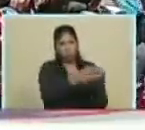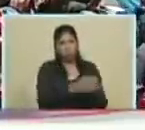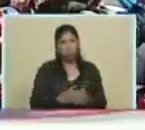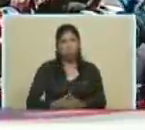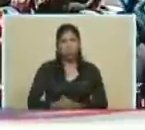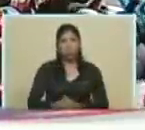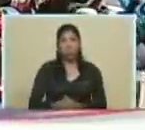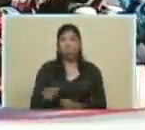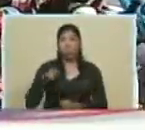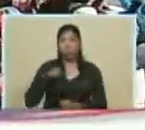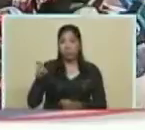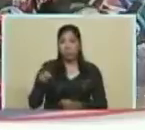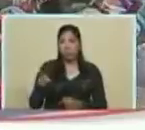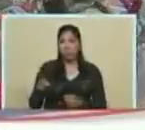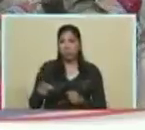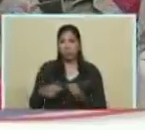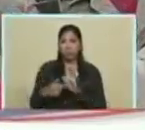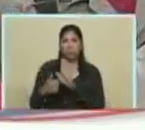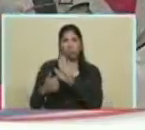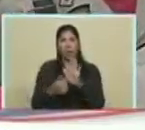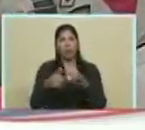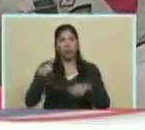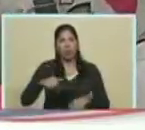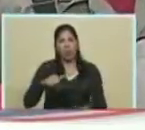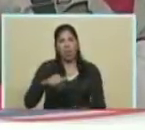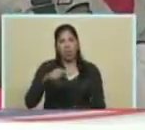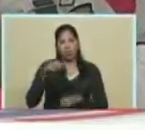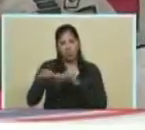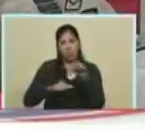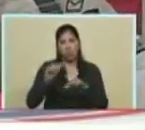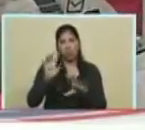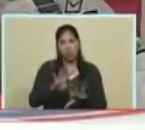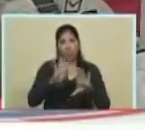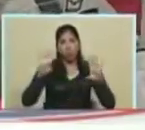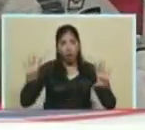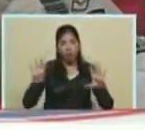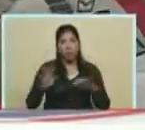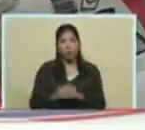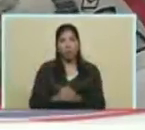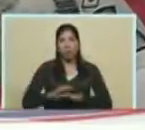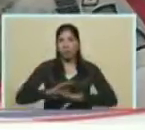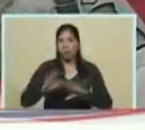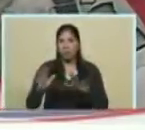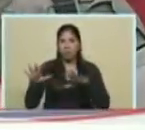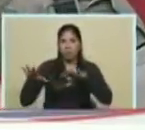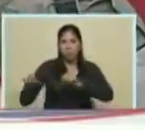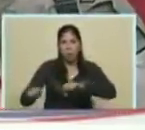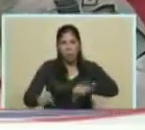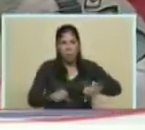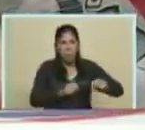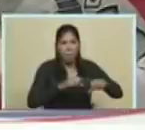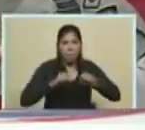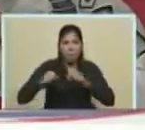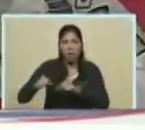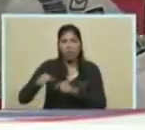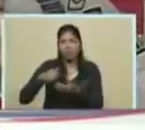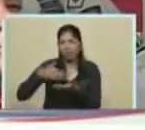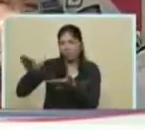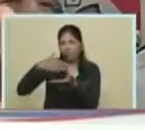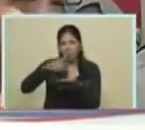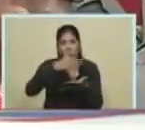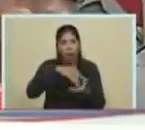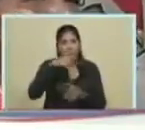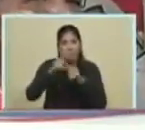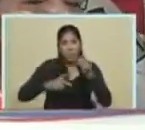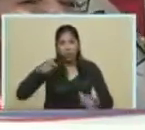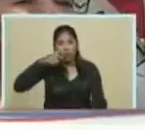Y si la oligarquía entreguista del siglo XIX le quitó la tierra a los campesinos y los expulsó de los